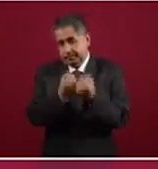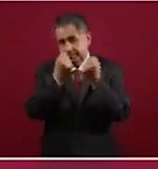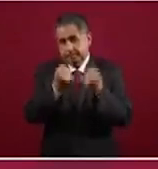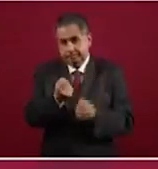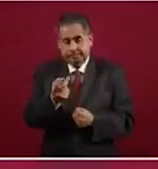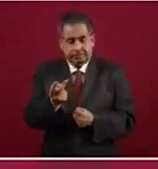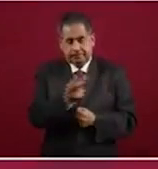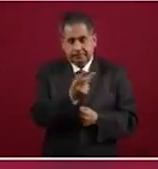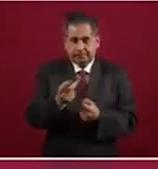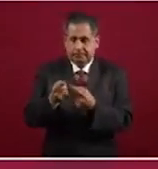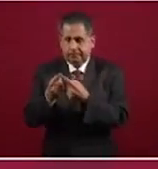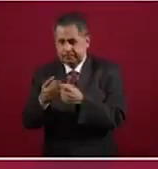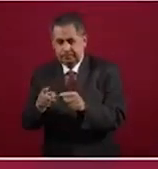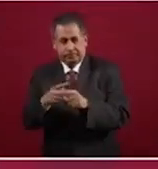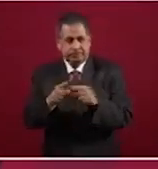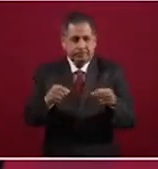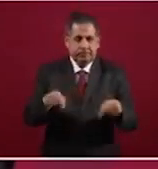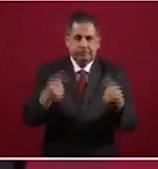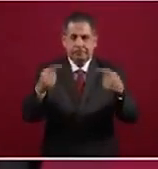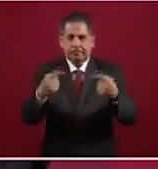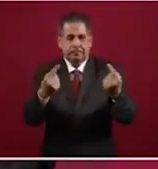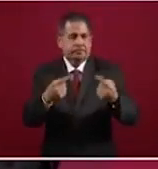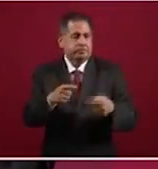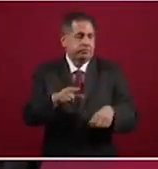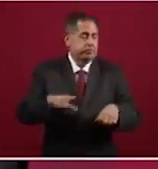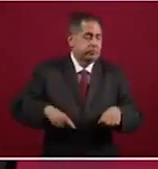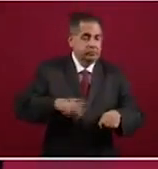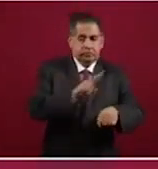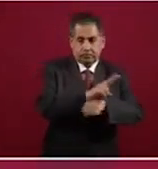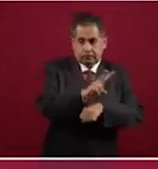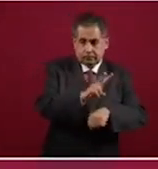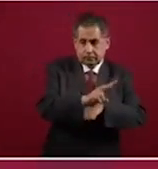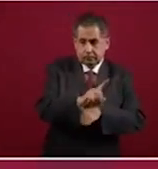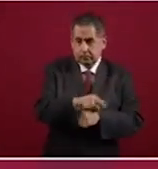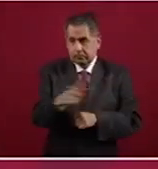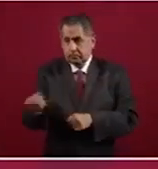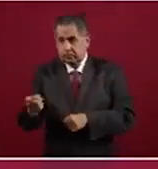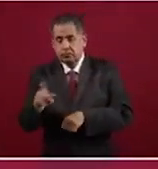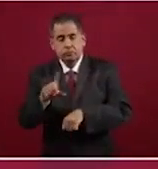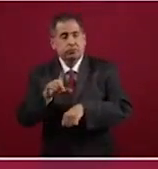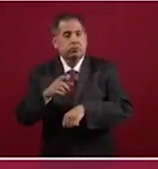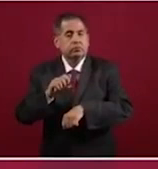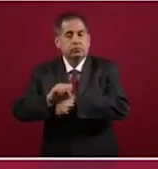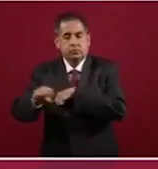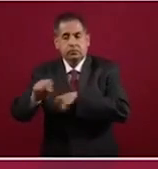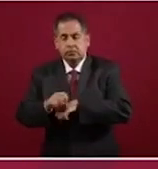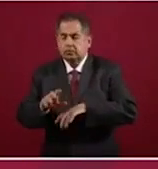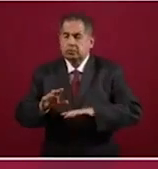hay diferencias entre el gobierno de Venezuela y el gobierno de El Salvador,